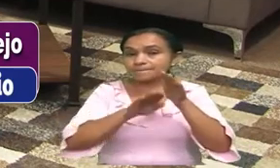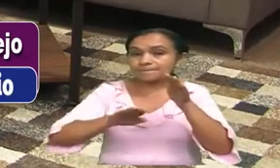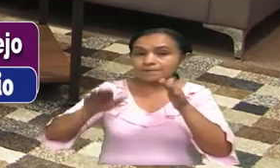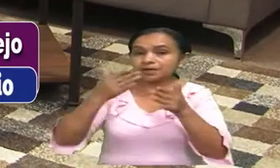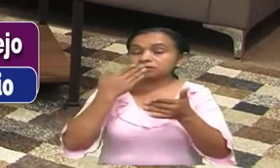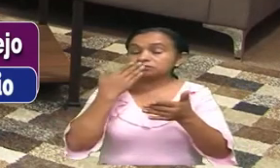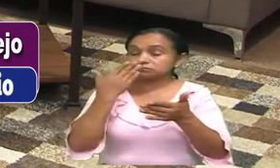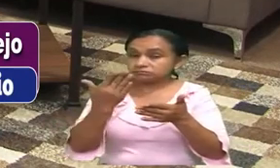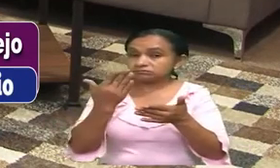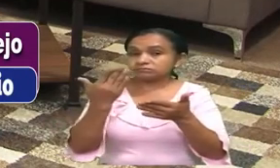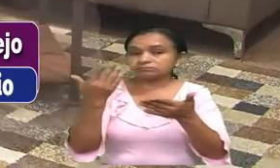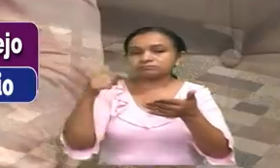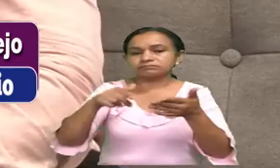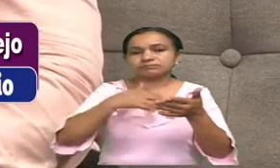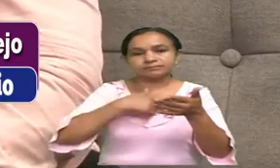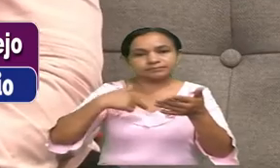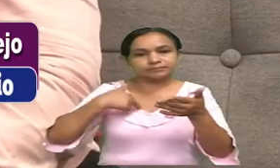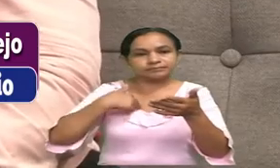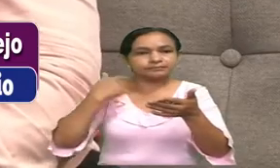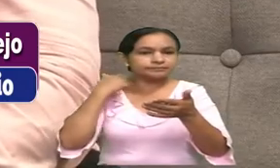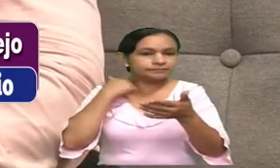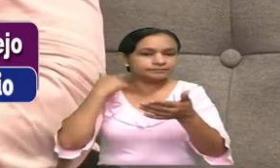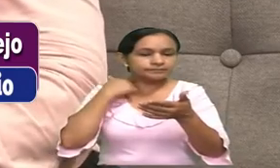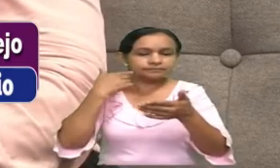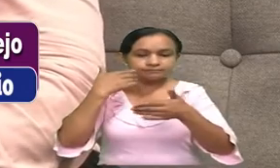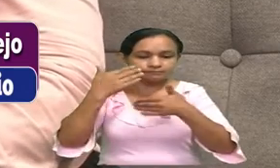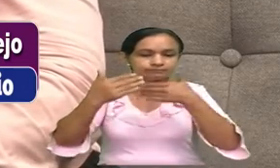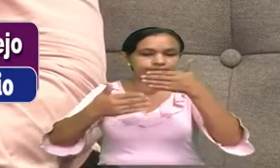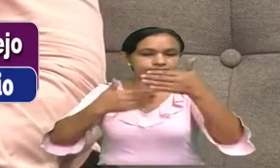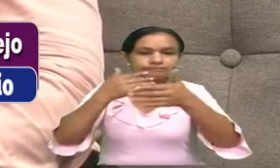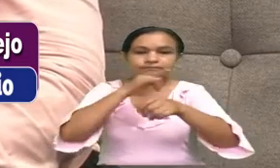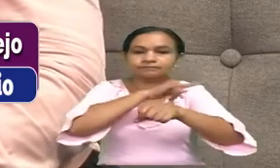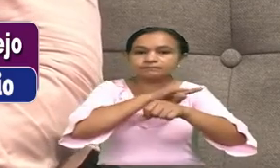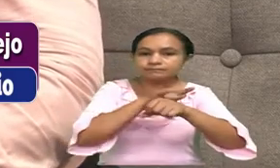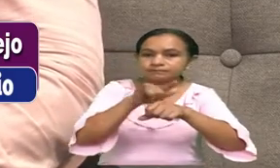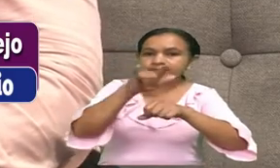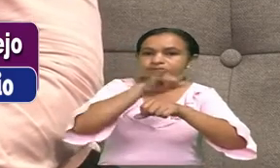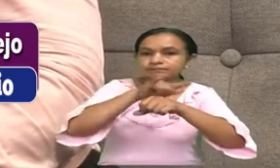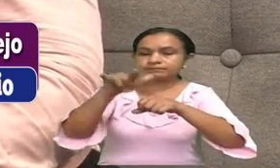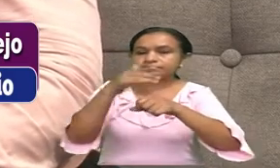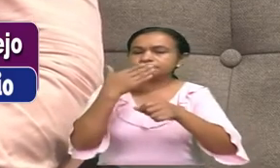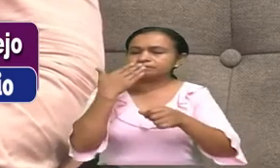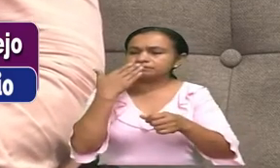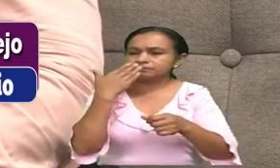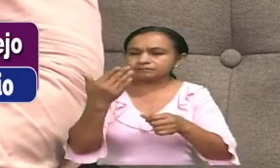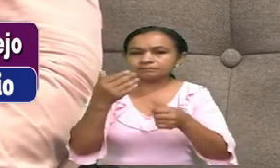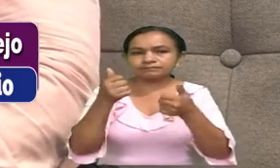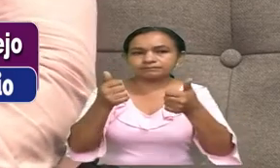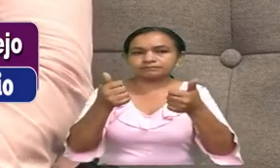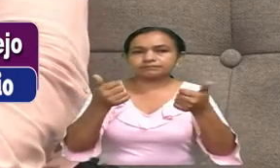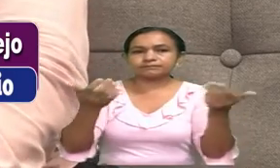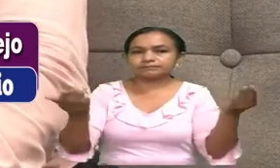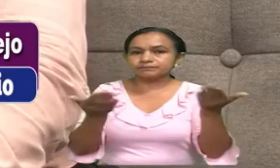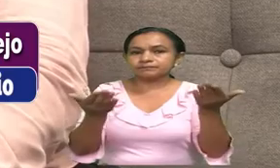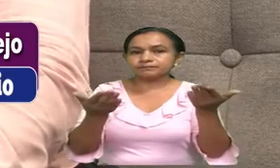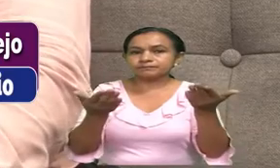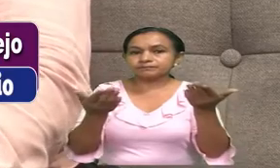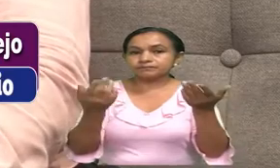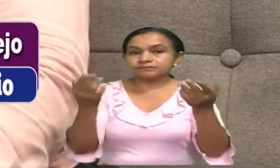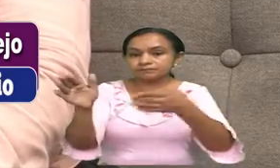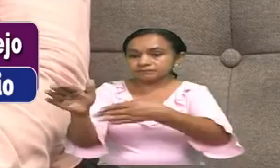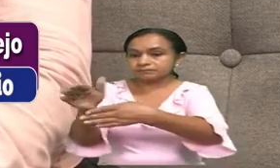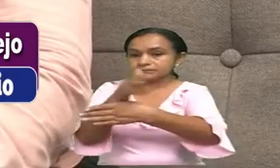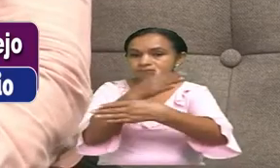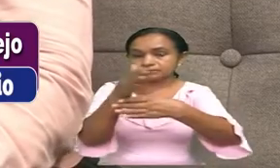calidad en lo que estamos haciendo, pues siempre estar en ese proceso de búsqueda de la calidad, para que los procesos